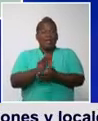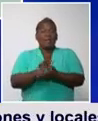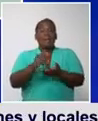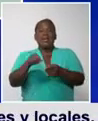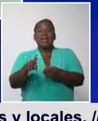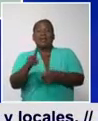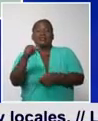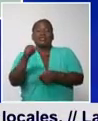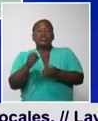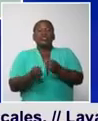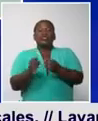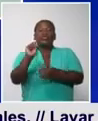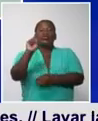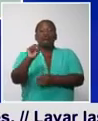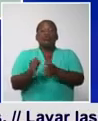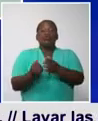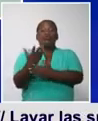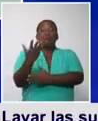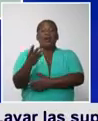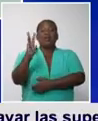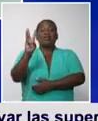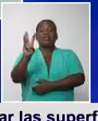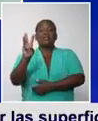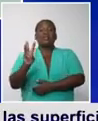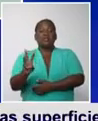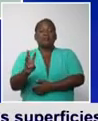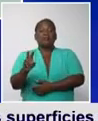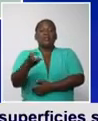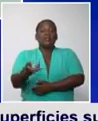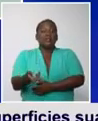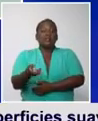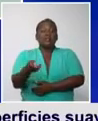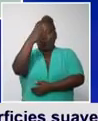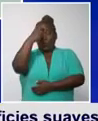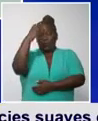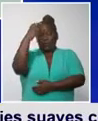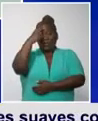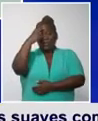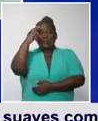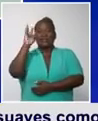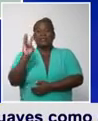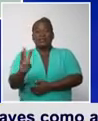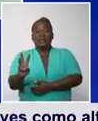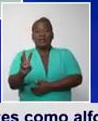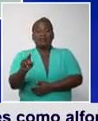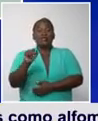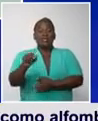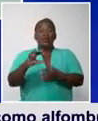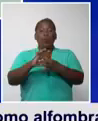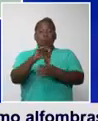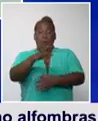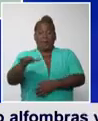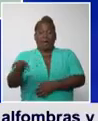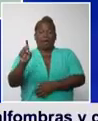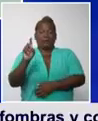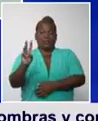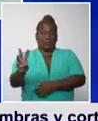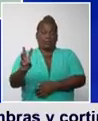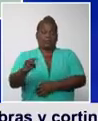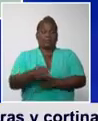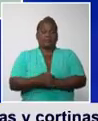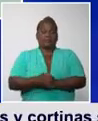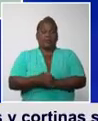Frente con 3 cada uno, y Guamá con 1 en el día de ayer. Guantánamo, 12 casos